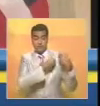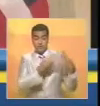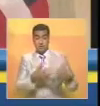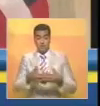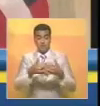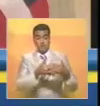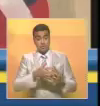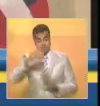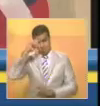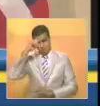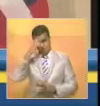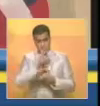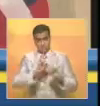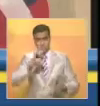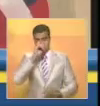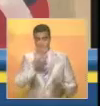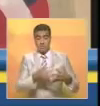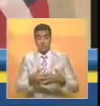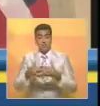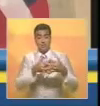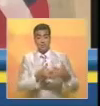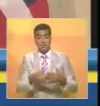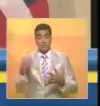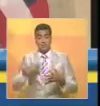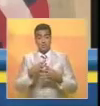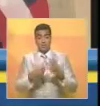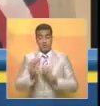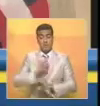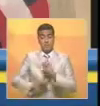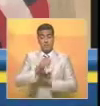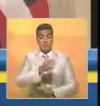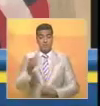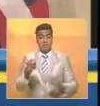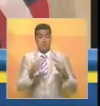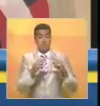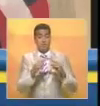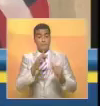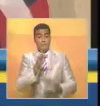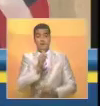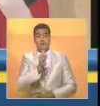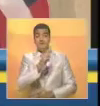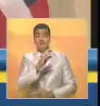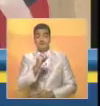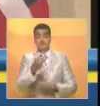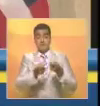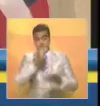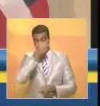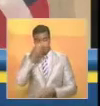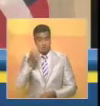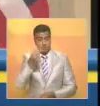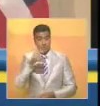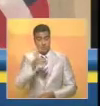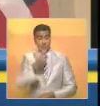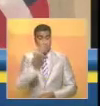estadounidense recordó que en los últimos años Estados Unidos ha tomado medidas contra personas que tienen conexión con las Farc o el narcotráfico por lo que